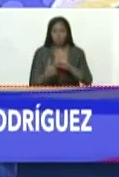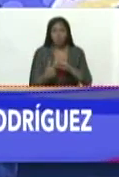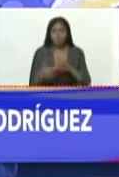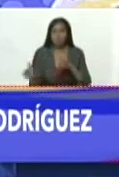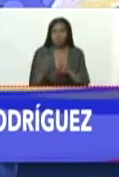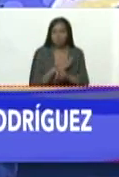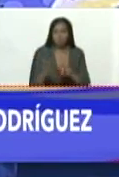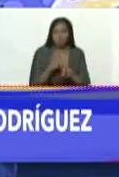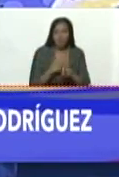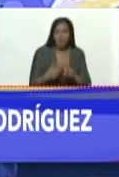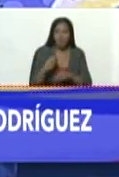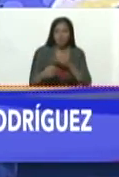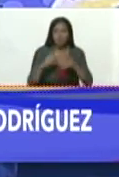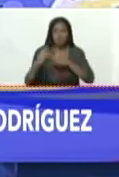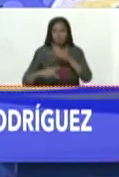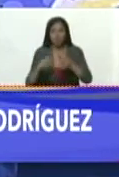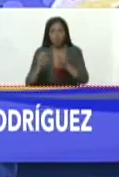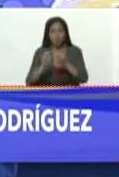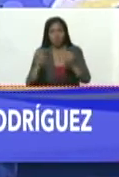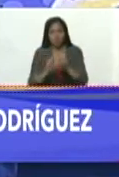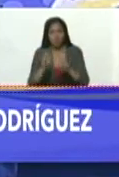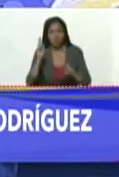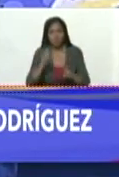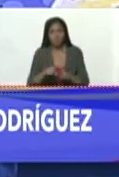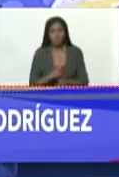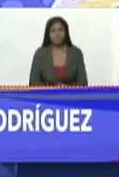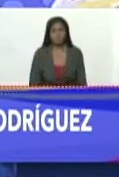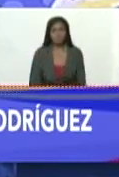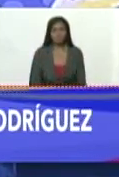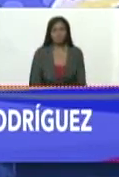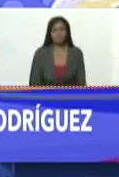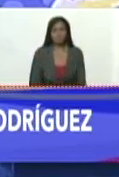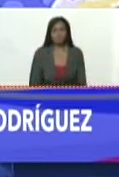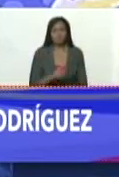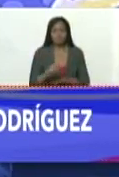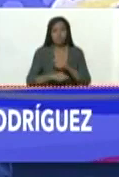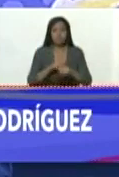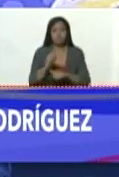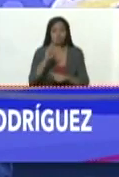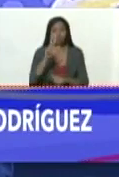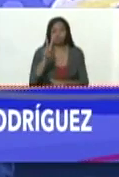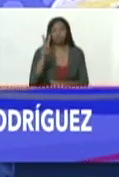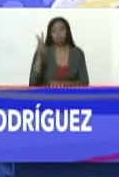sabotear el proceso educativo de este ciclo